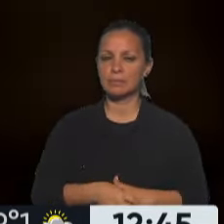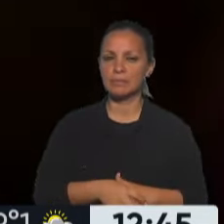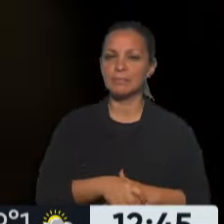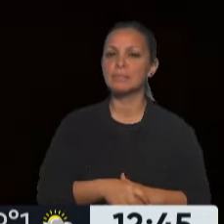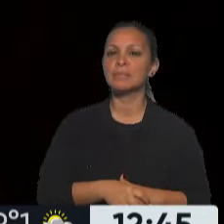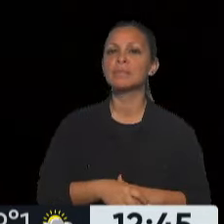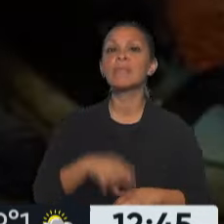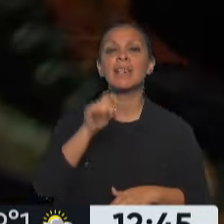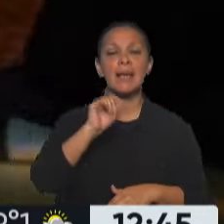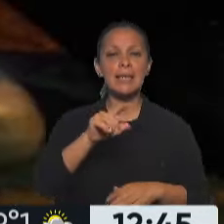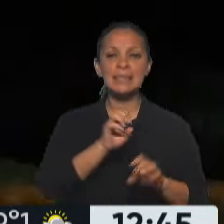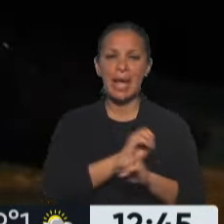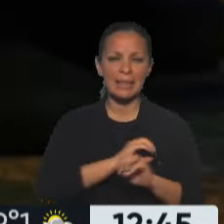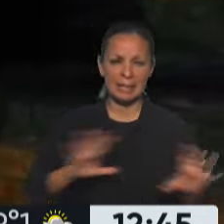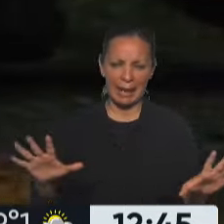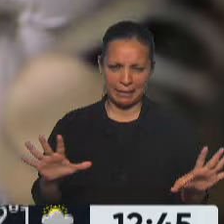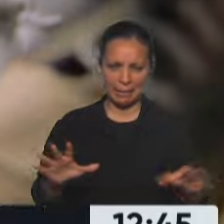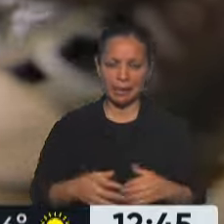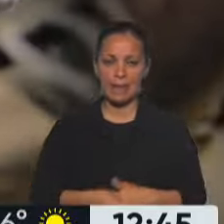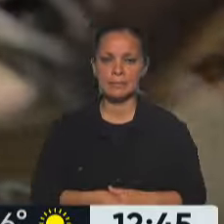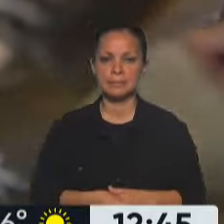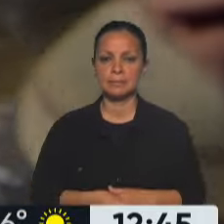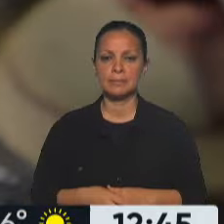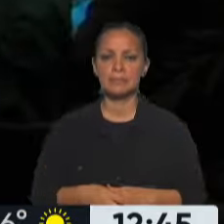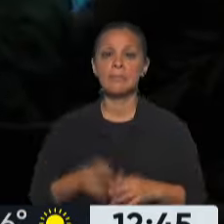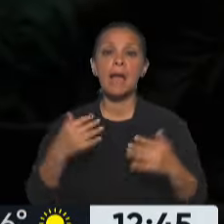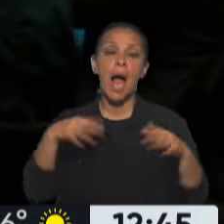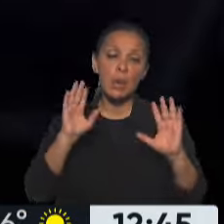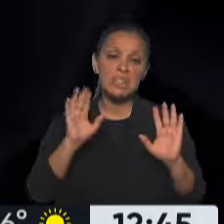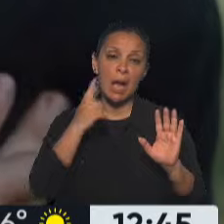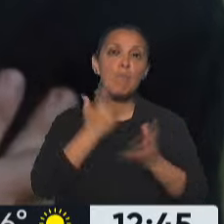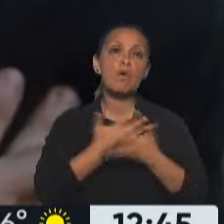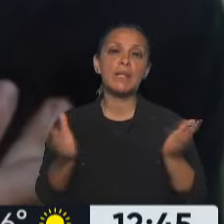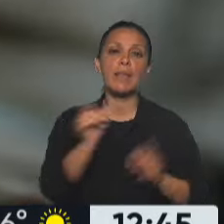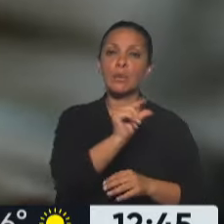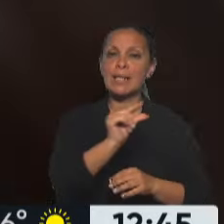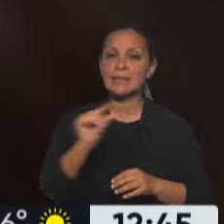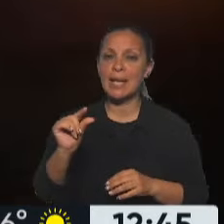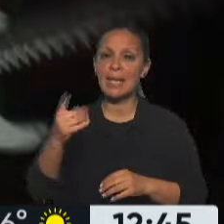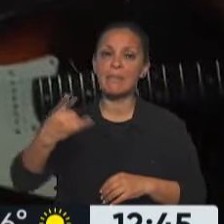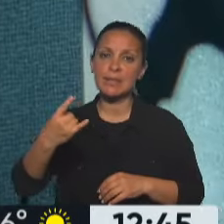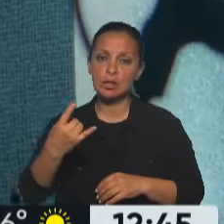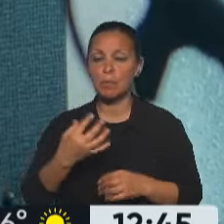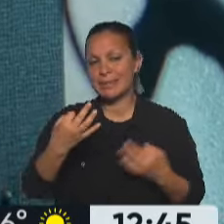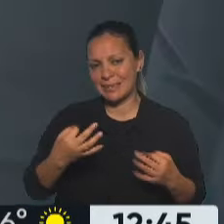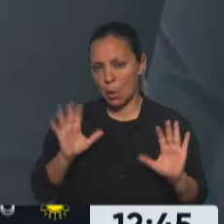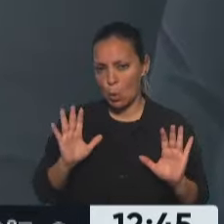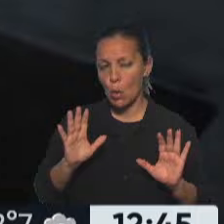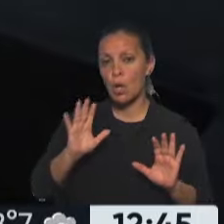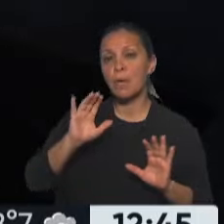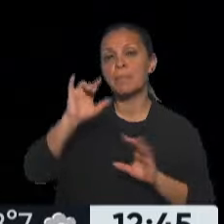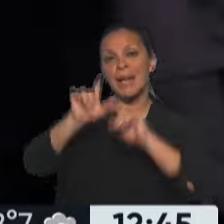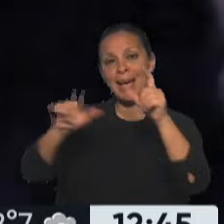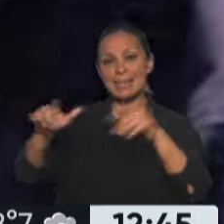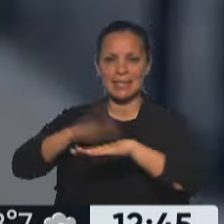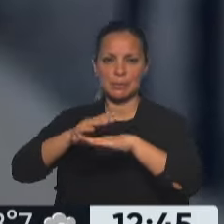realidad tremenda, esa tragedia tremenda, aunque sea desde el lugar de la ficción, ¿no? Porque seguramente la gente que lo hace, que es About Producciones,